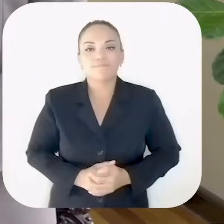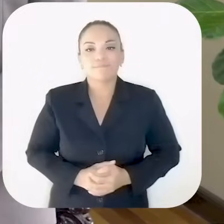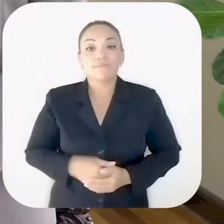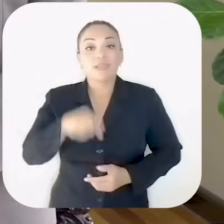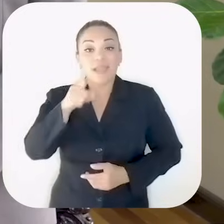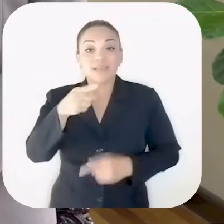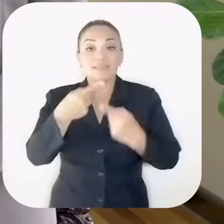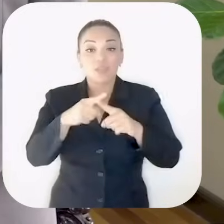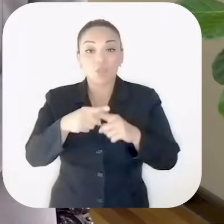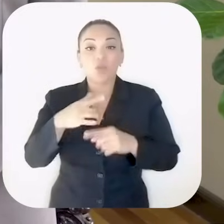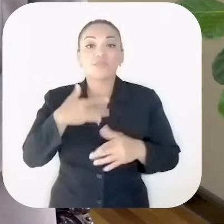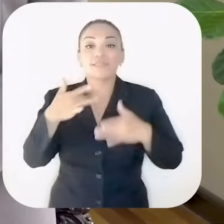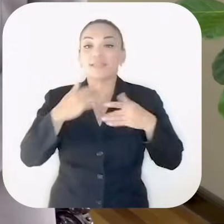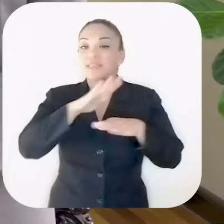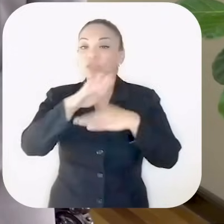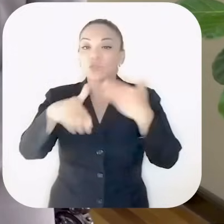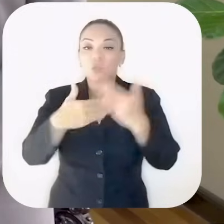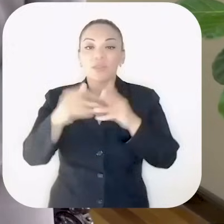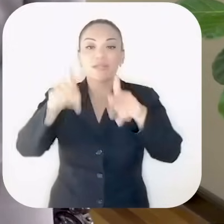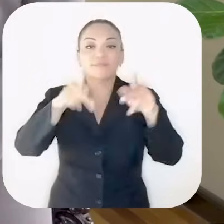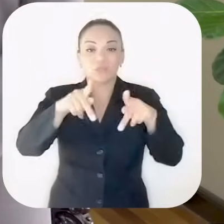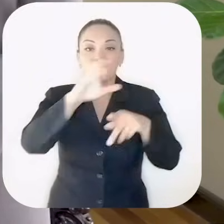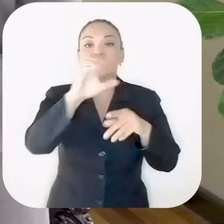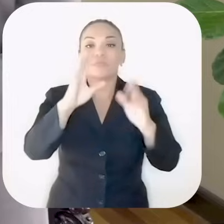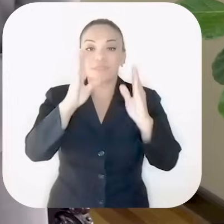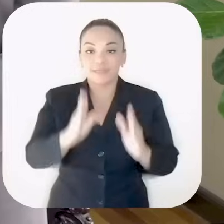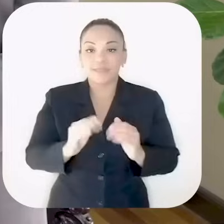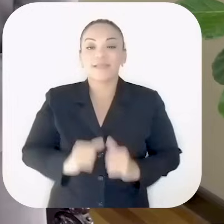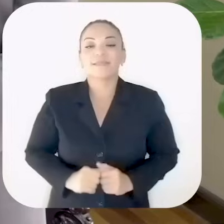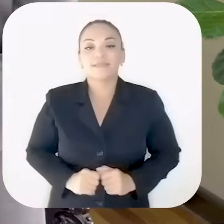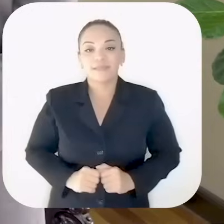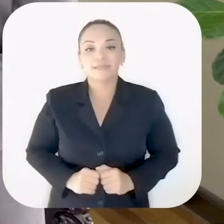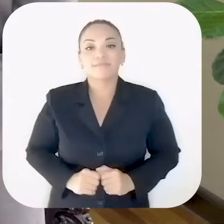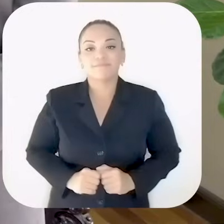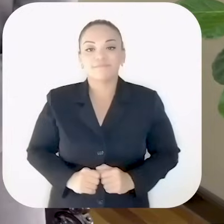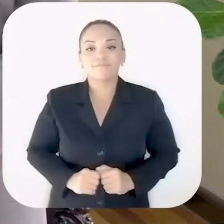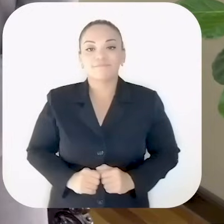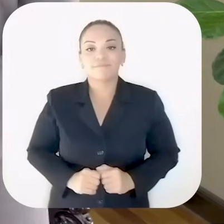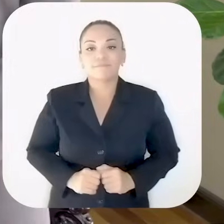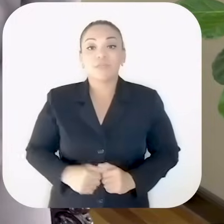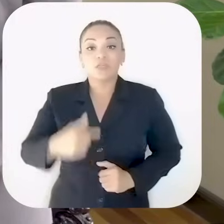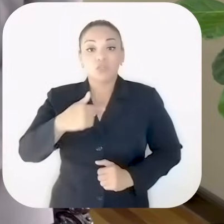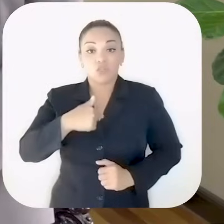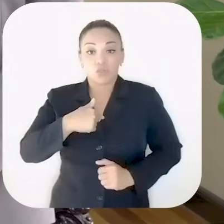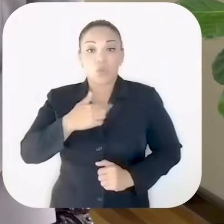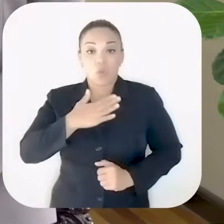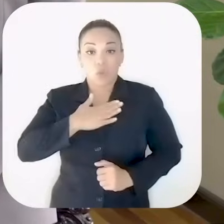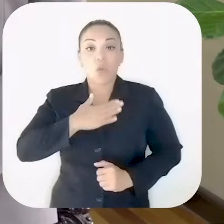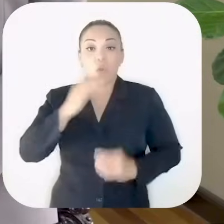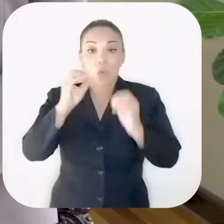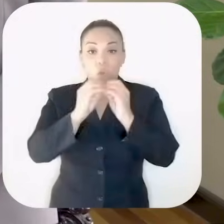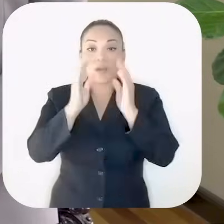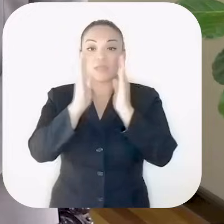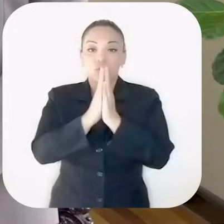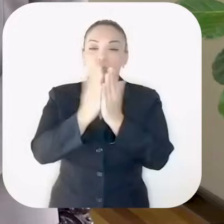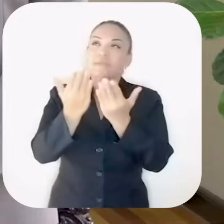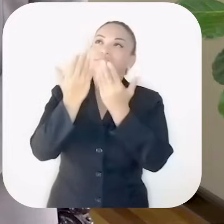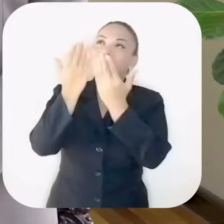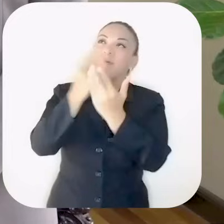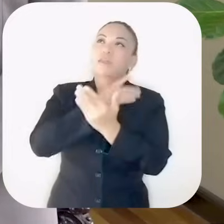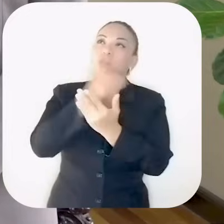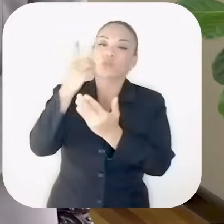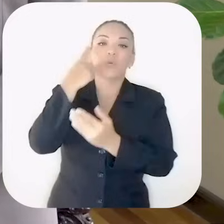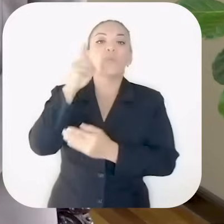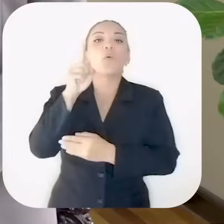es de todos los costarricenses, y particularmente yo elevo mis oraciones por el oficial